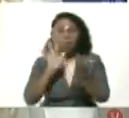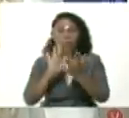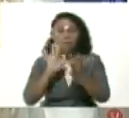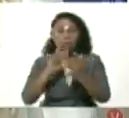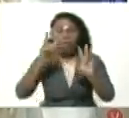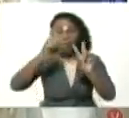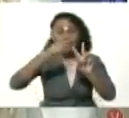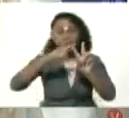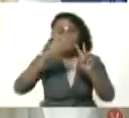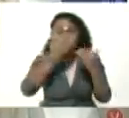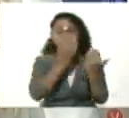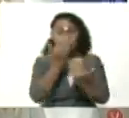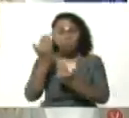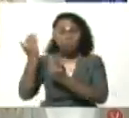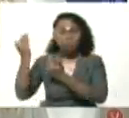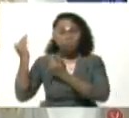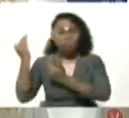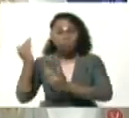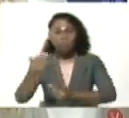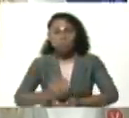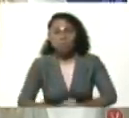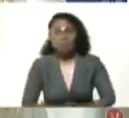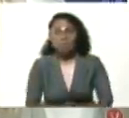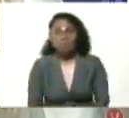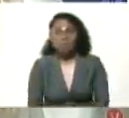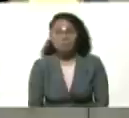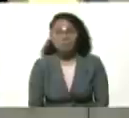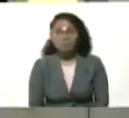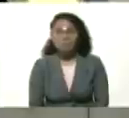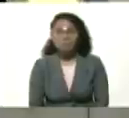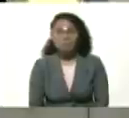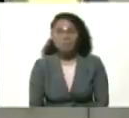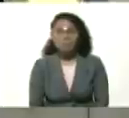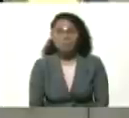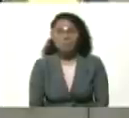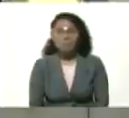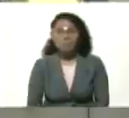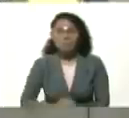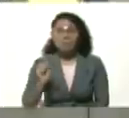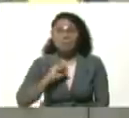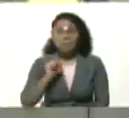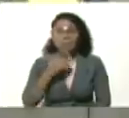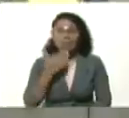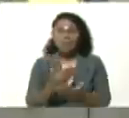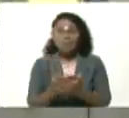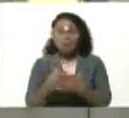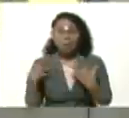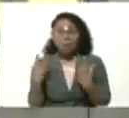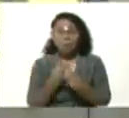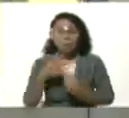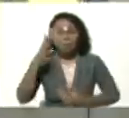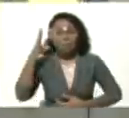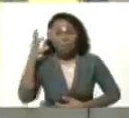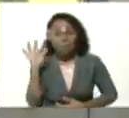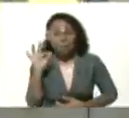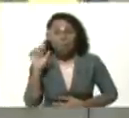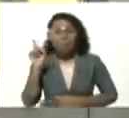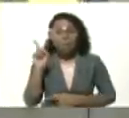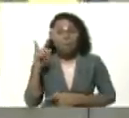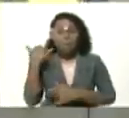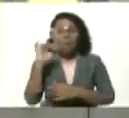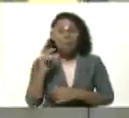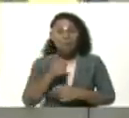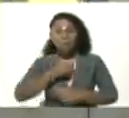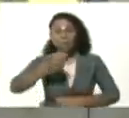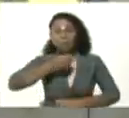el contacto a los estudios de Venezolana de Televisión. Adelante. Así es, le agradecemos a nuestra compañera Graya Casella. Allí tenían la